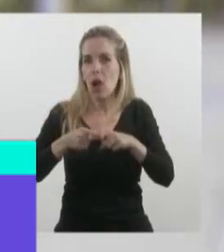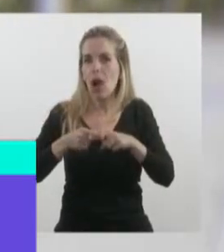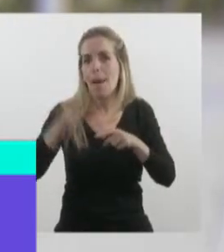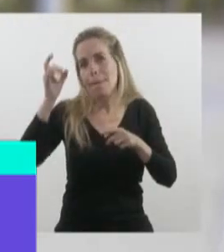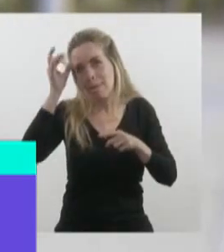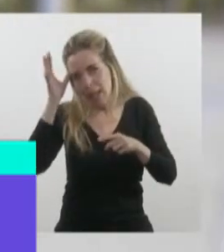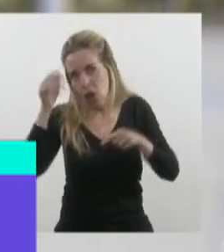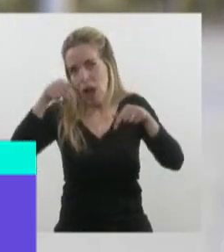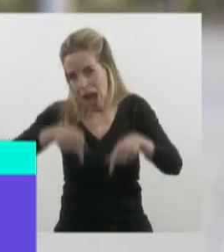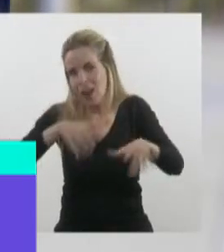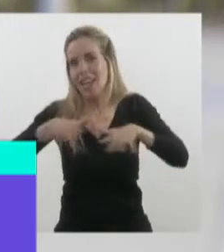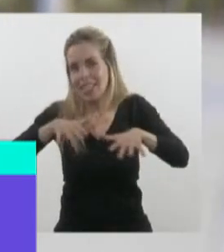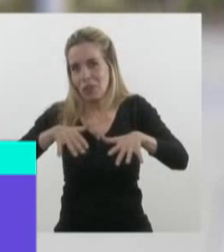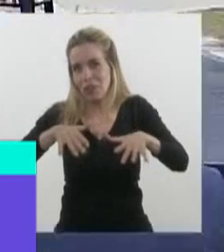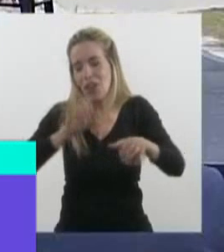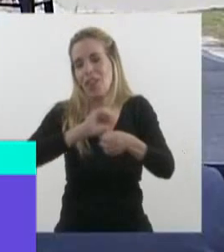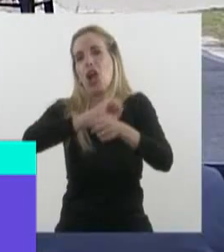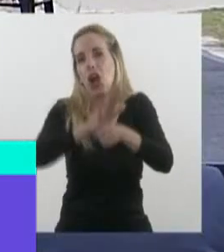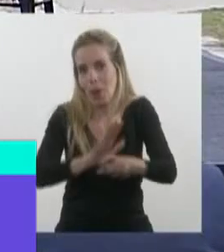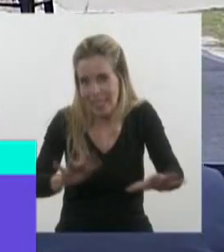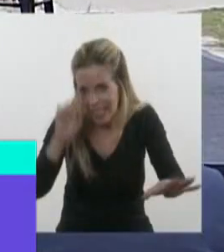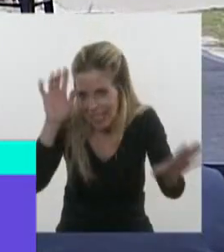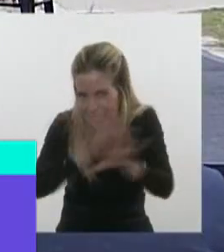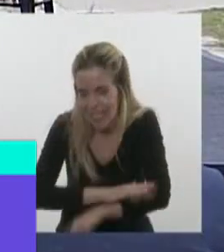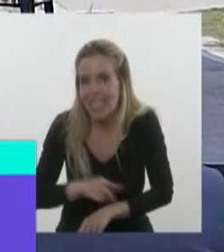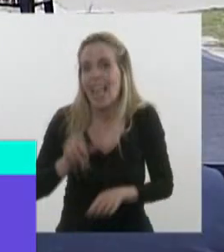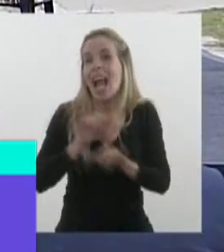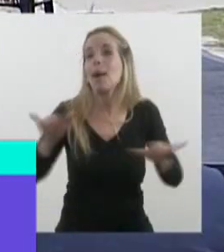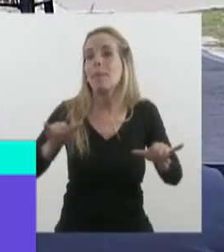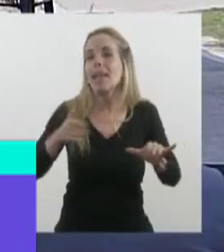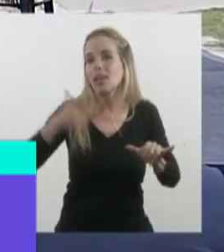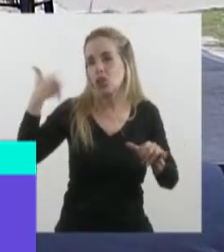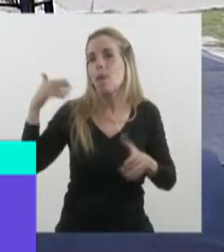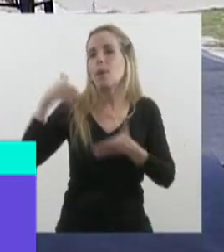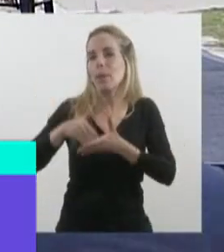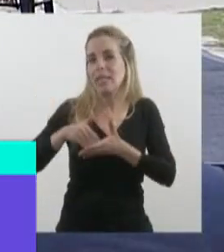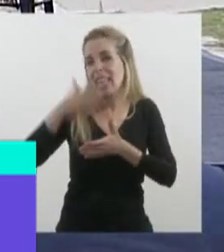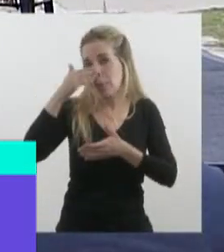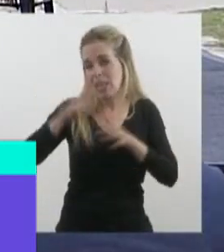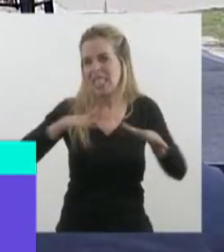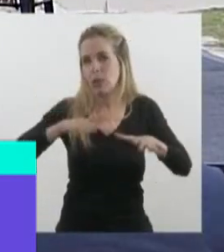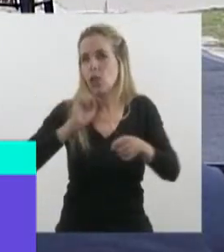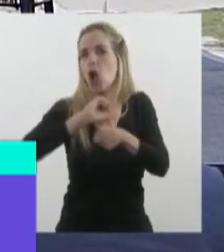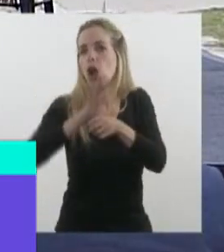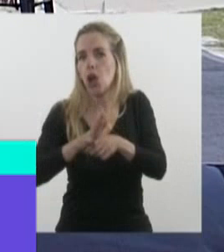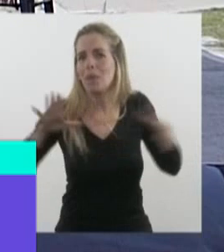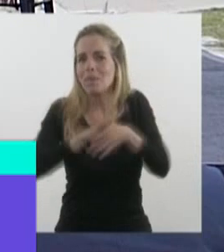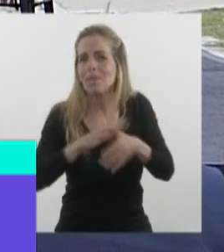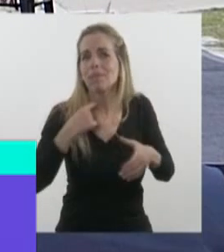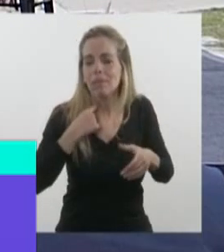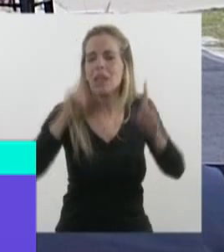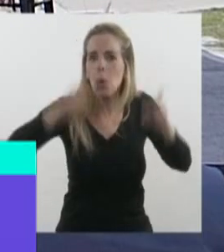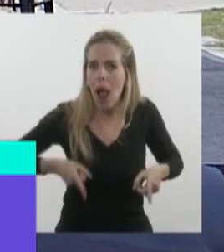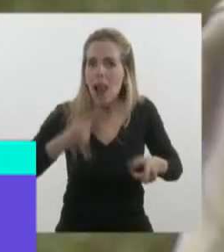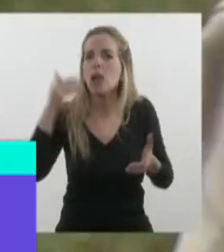perdón. No, en medio de la campaña lo dijimos. En medio de la pandemia. En el medio de la pandemia. Y estamos tranquilos porque pudimos